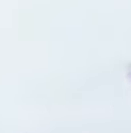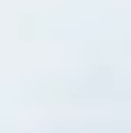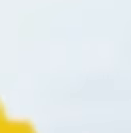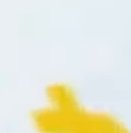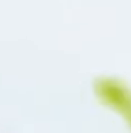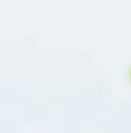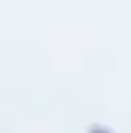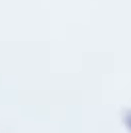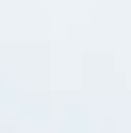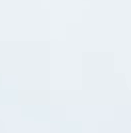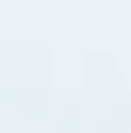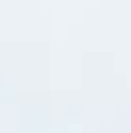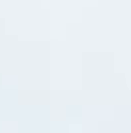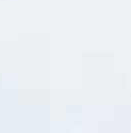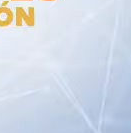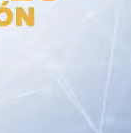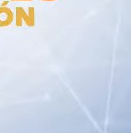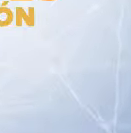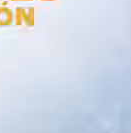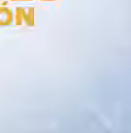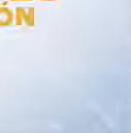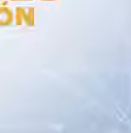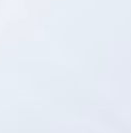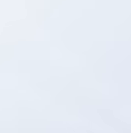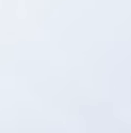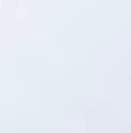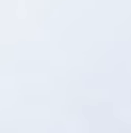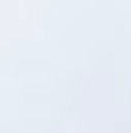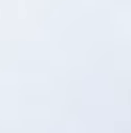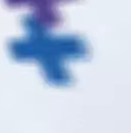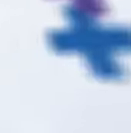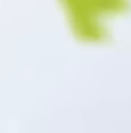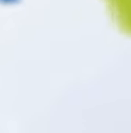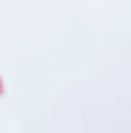Rodando cabezote, Pilar, rodando cabezote en 10.